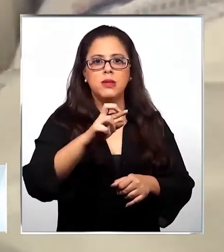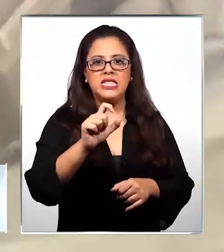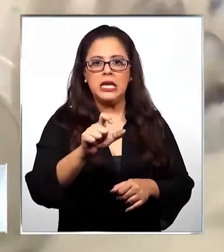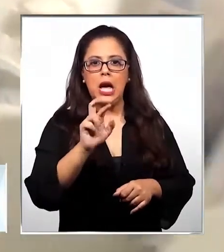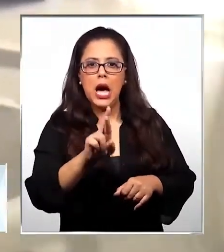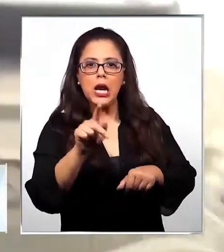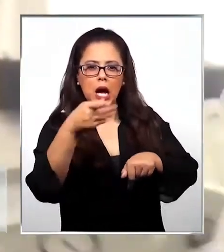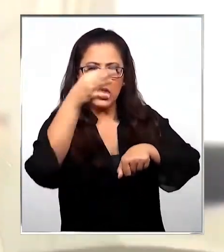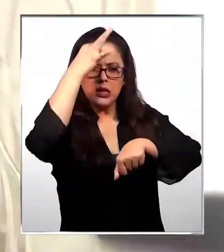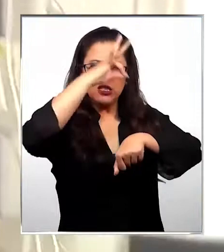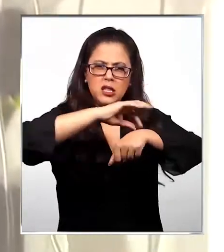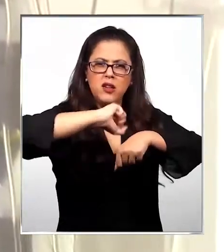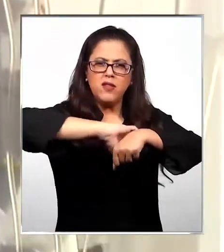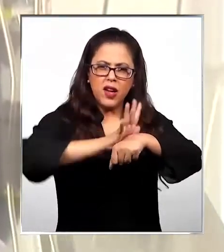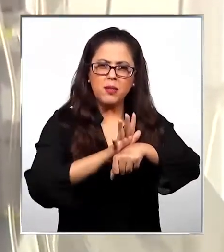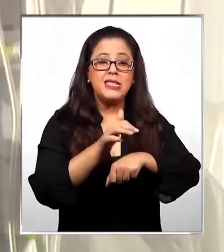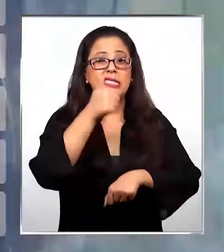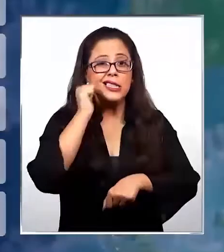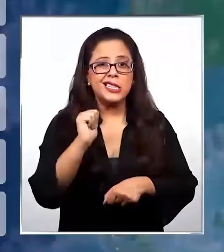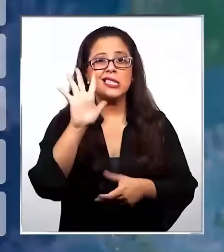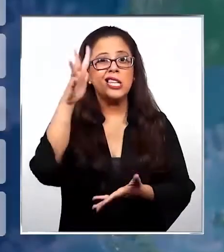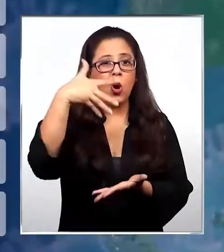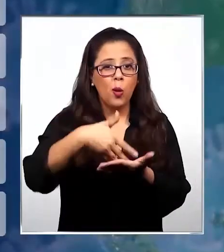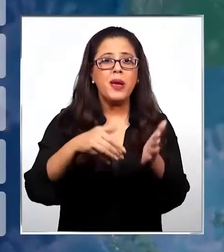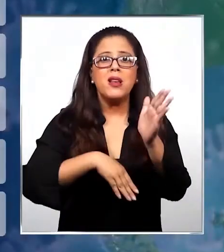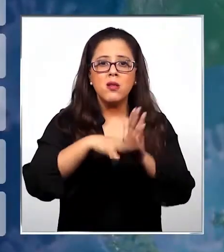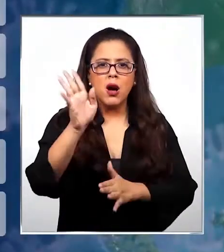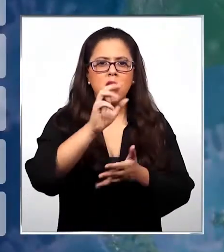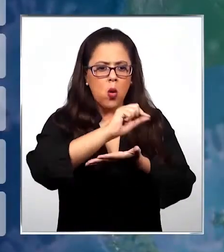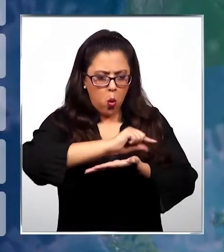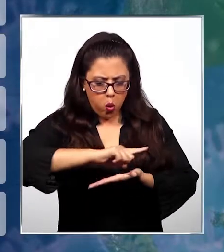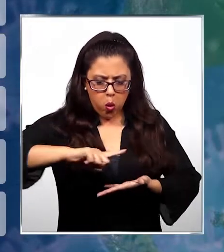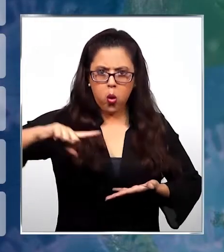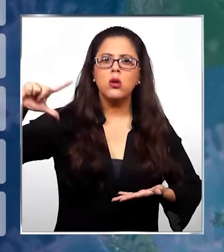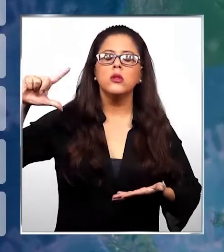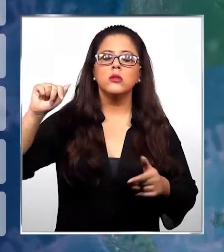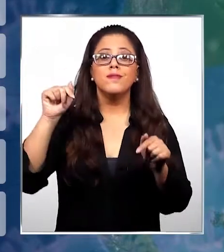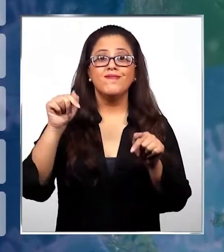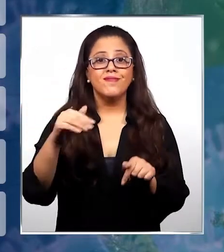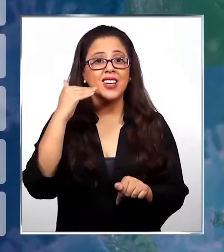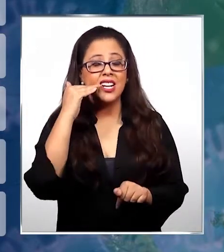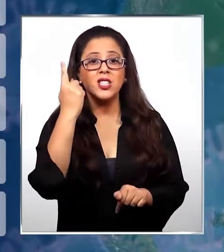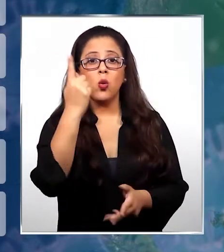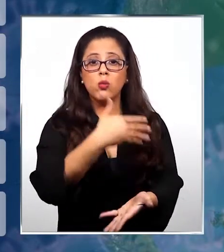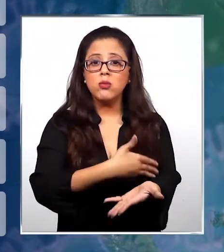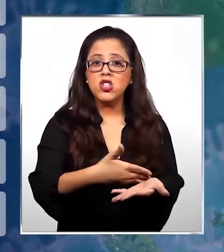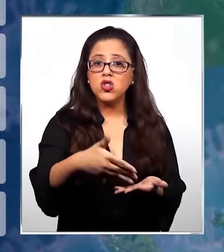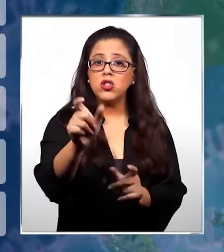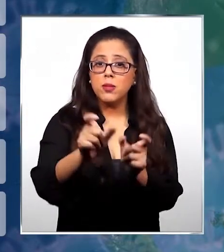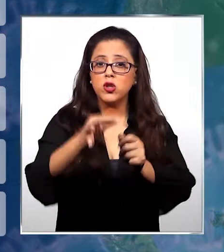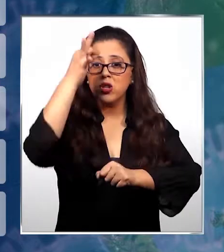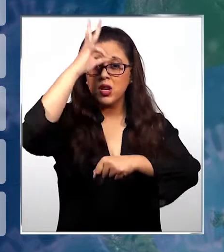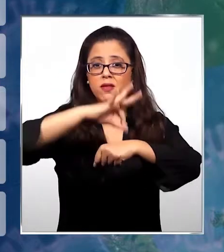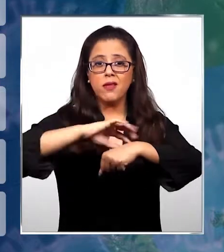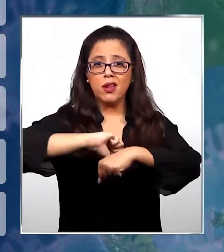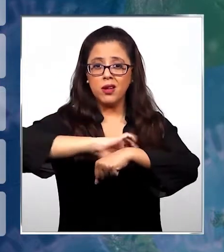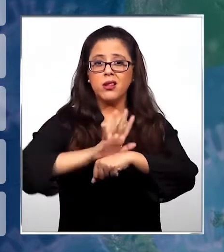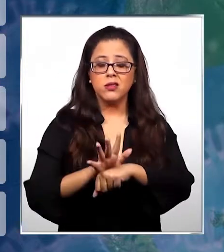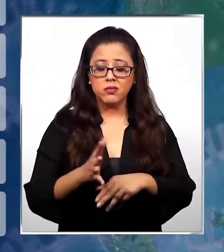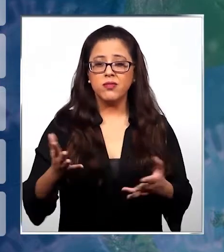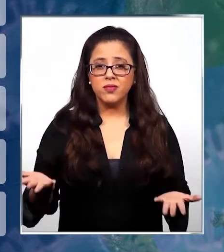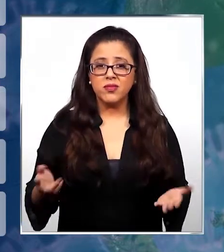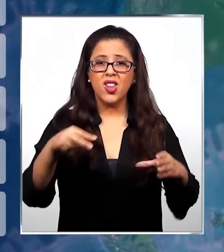día se sumaron casi 5.000 más. A velocidad muy acelerada, nos acercamos al millón de enfermos de